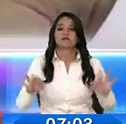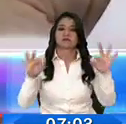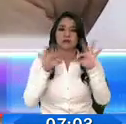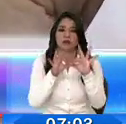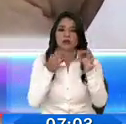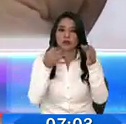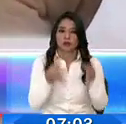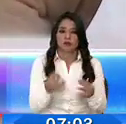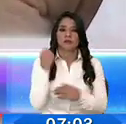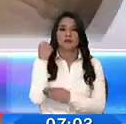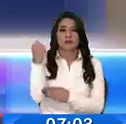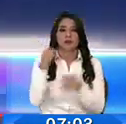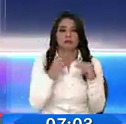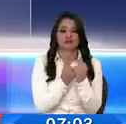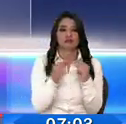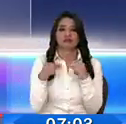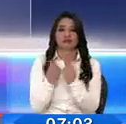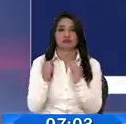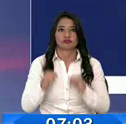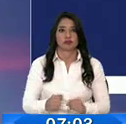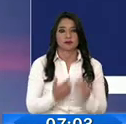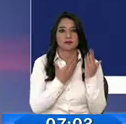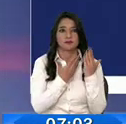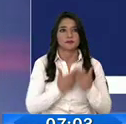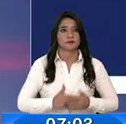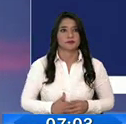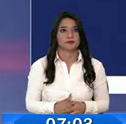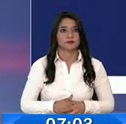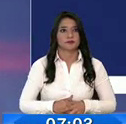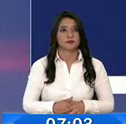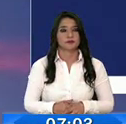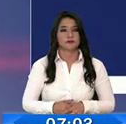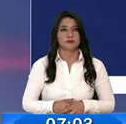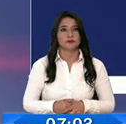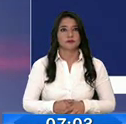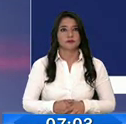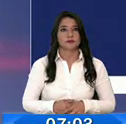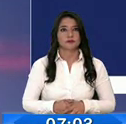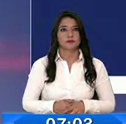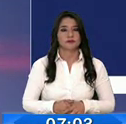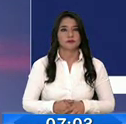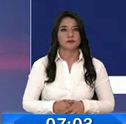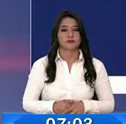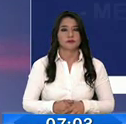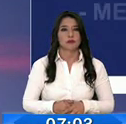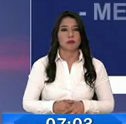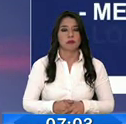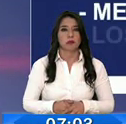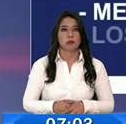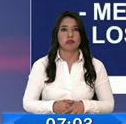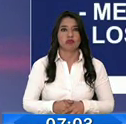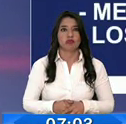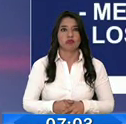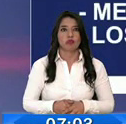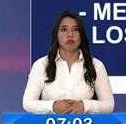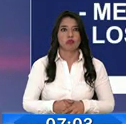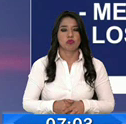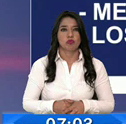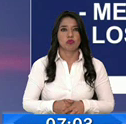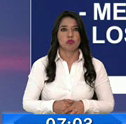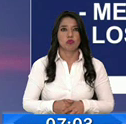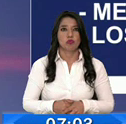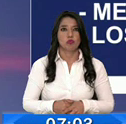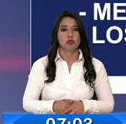se cumplan los derechos colectivos por ejemplo para evitar la expansión desordenada de las ciudades evitar la vulneración del uso de suelo hicieron